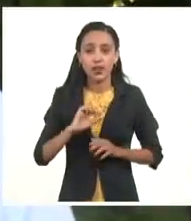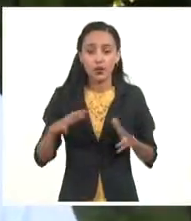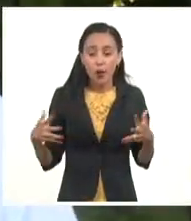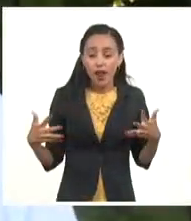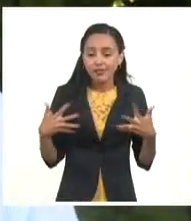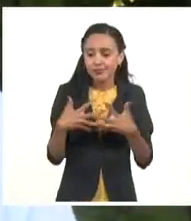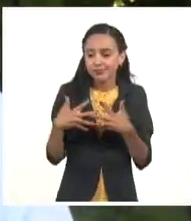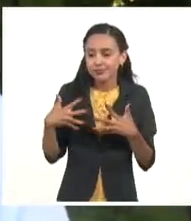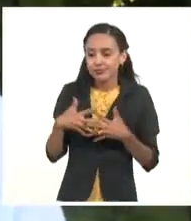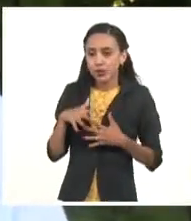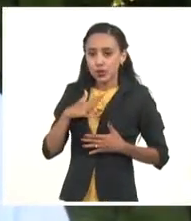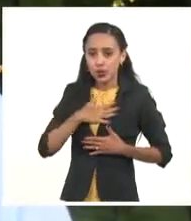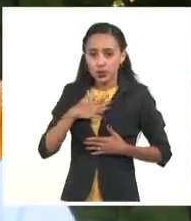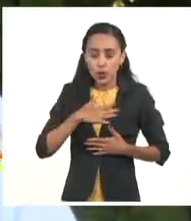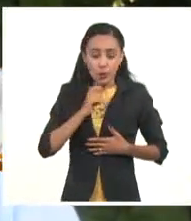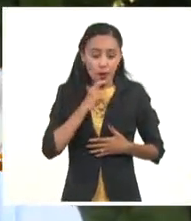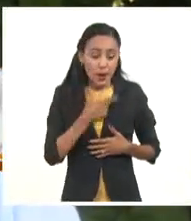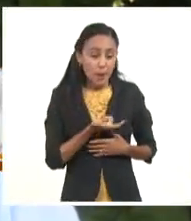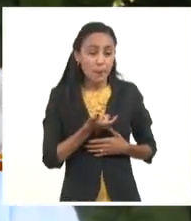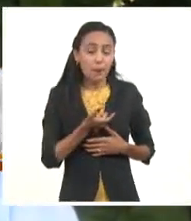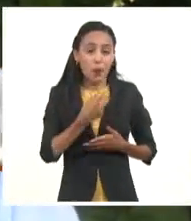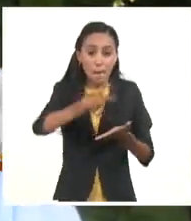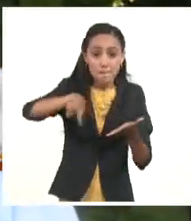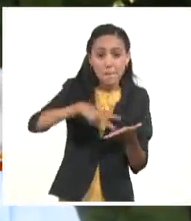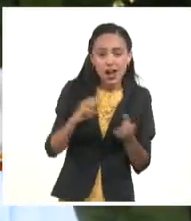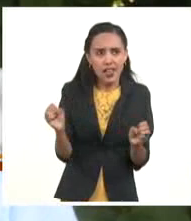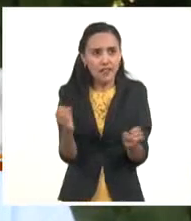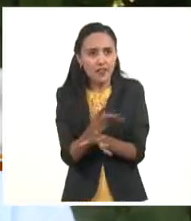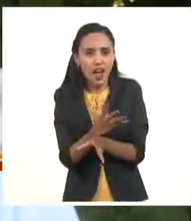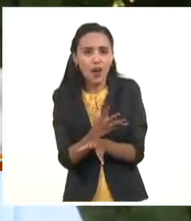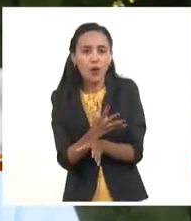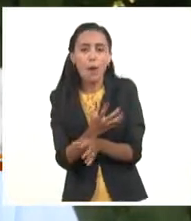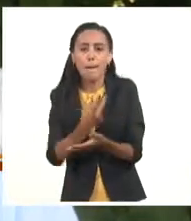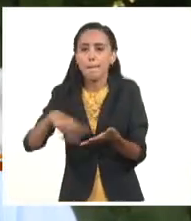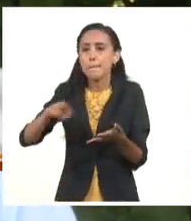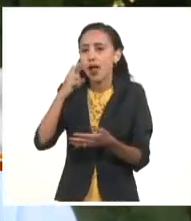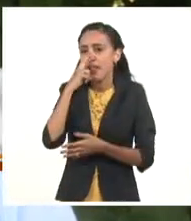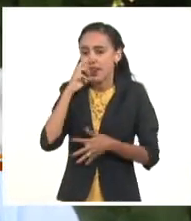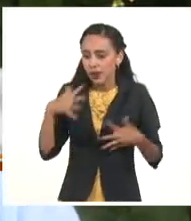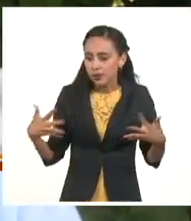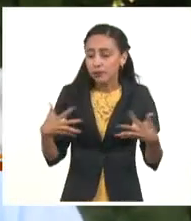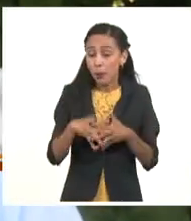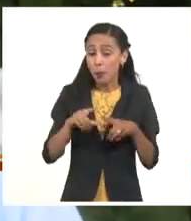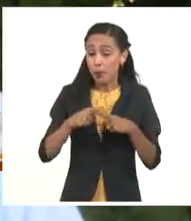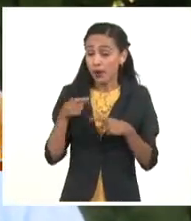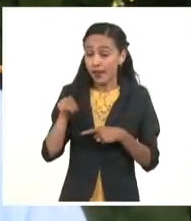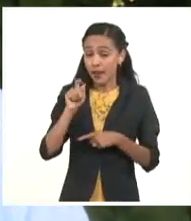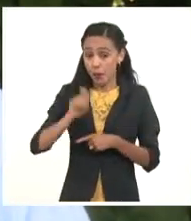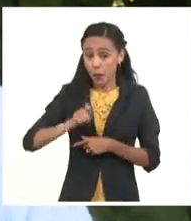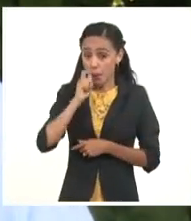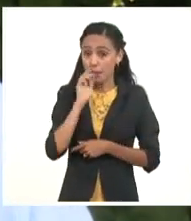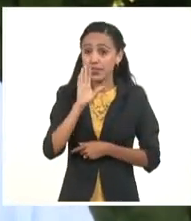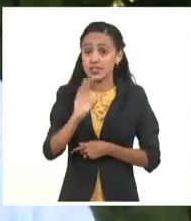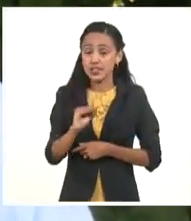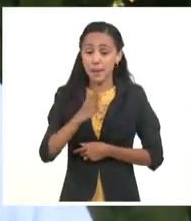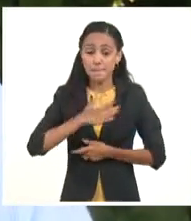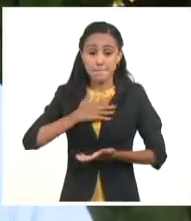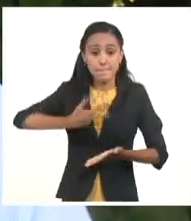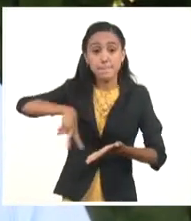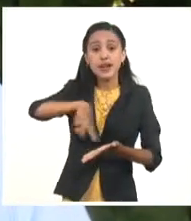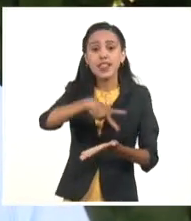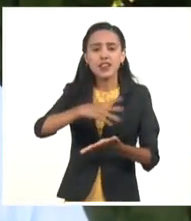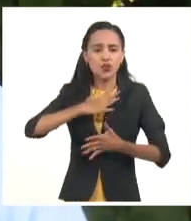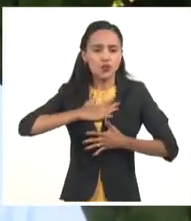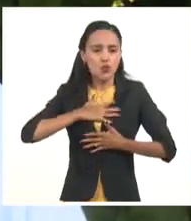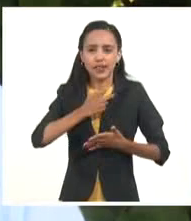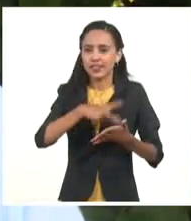la nacionalidad blanco con negro como éste hizo porque puedan trabajar desde un inicio de que su danza de que nuestra